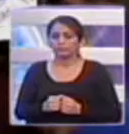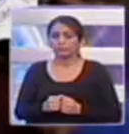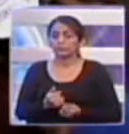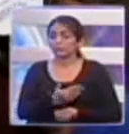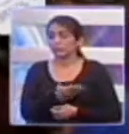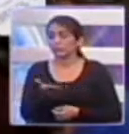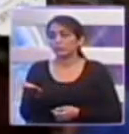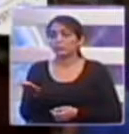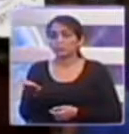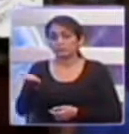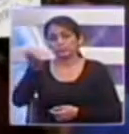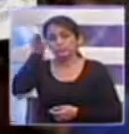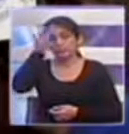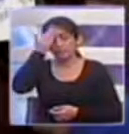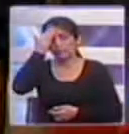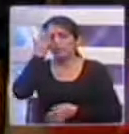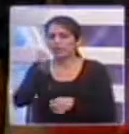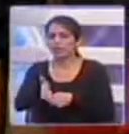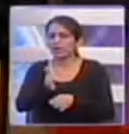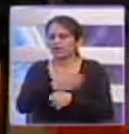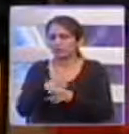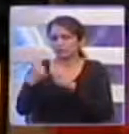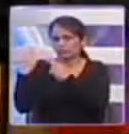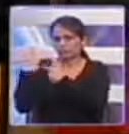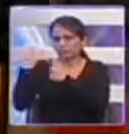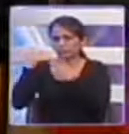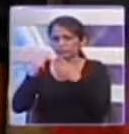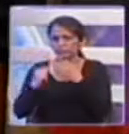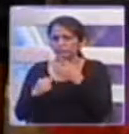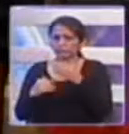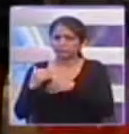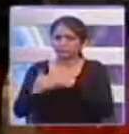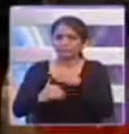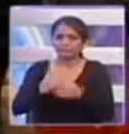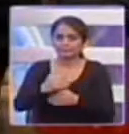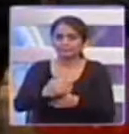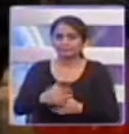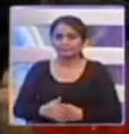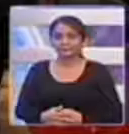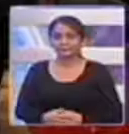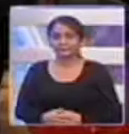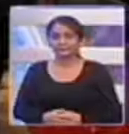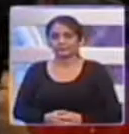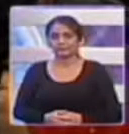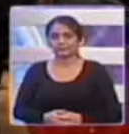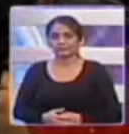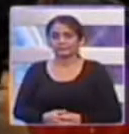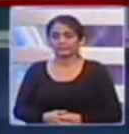fueron tomando a su debido tiempo. En Cuenca, Leonardo Sánchez, Telerama Noticias.